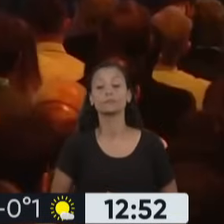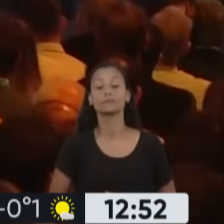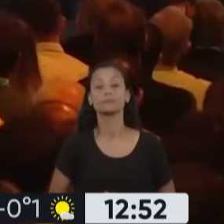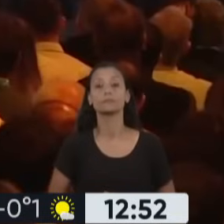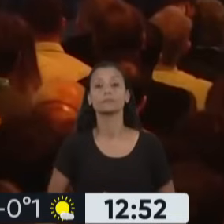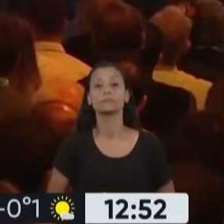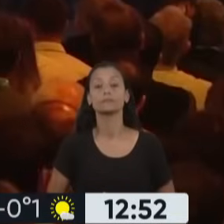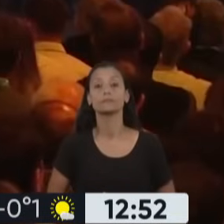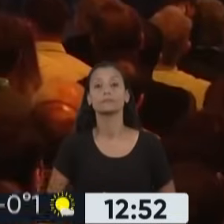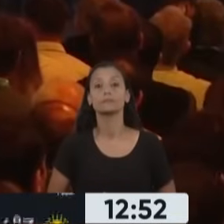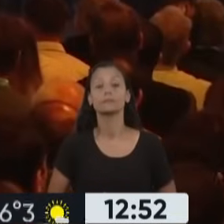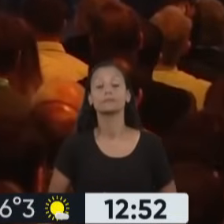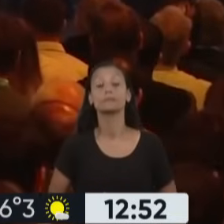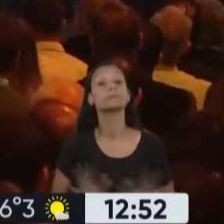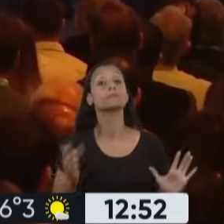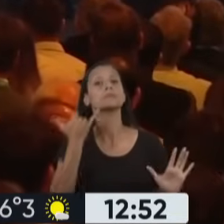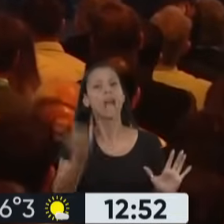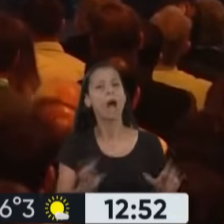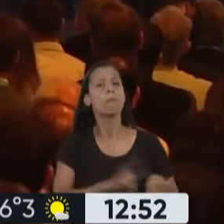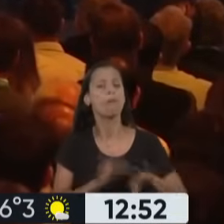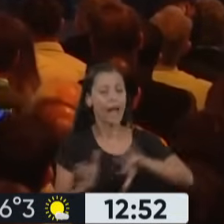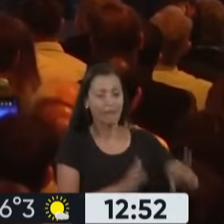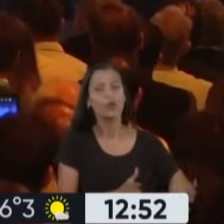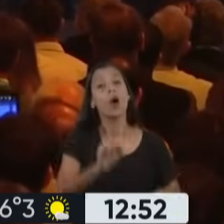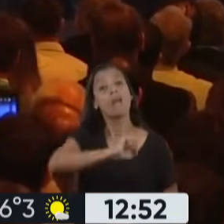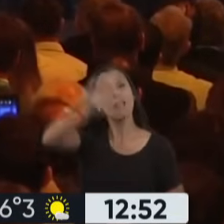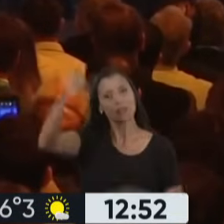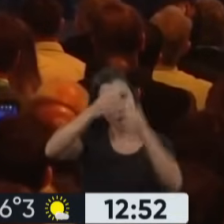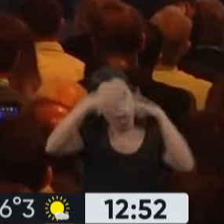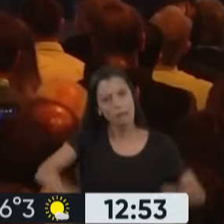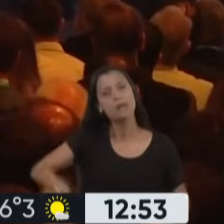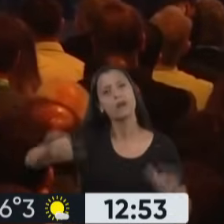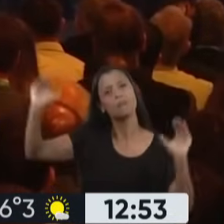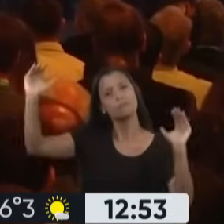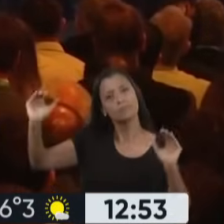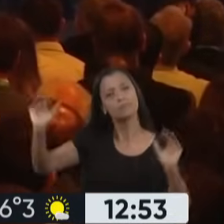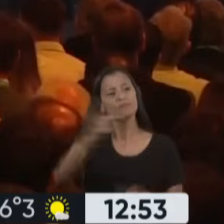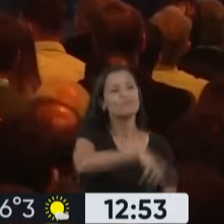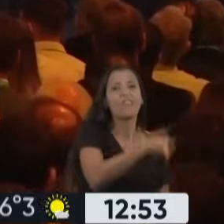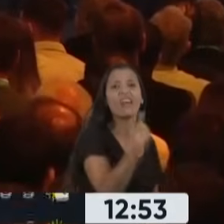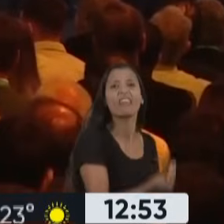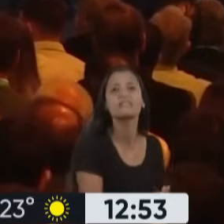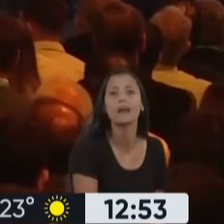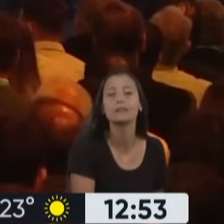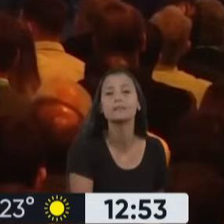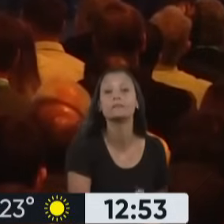Ahora, una vez, digamos, que empezó a bajar la inflación, entonces, ¿qué nos dijeron? Las